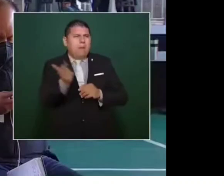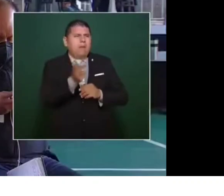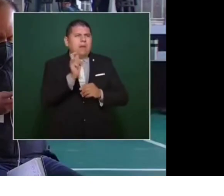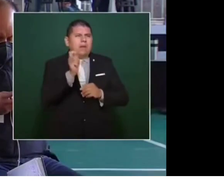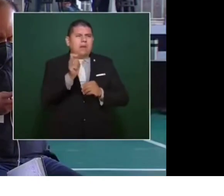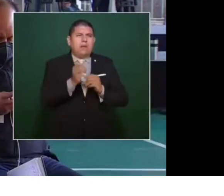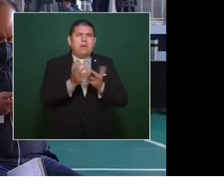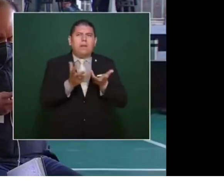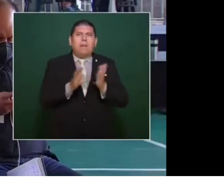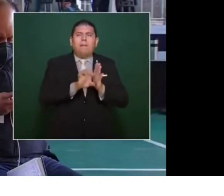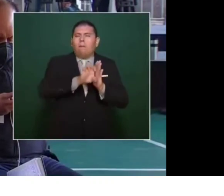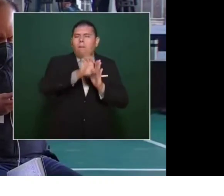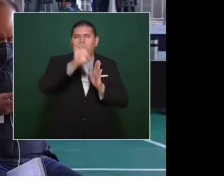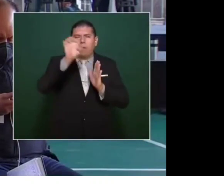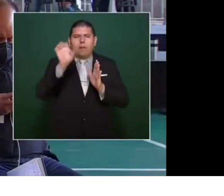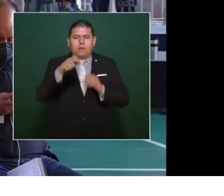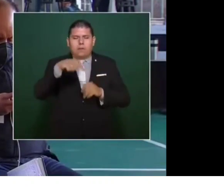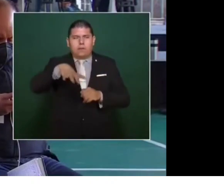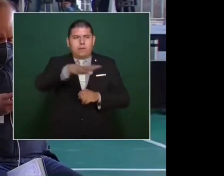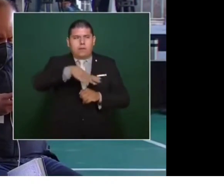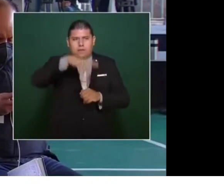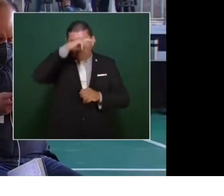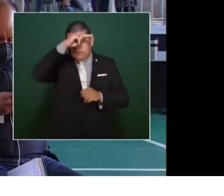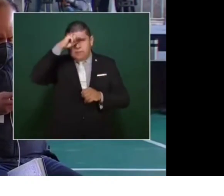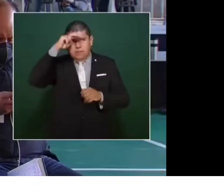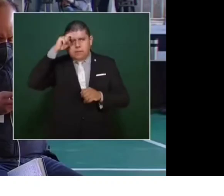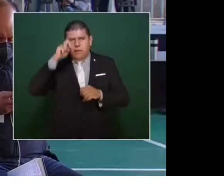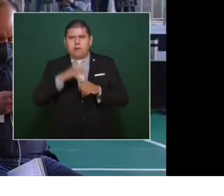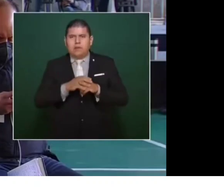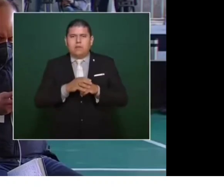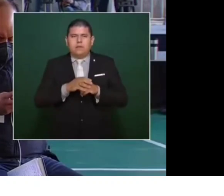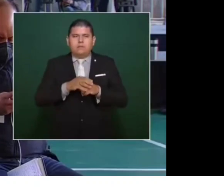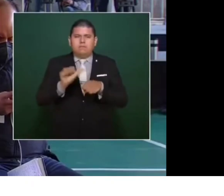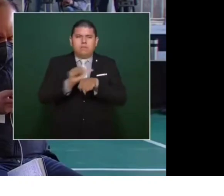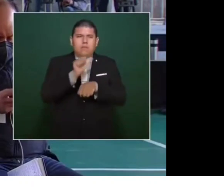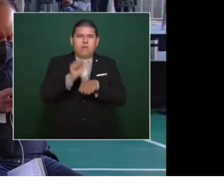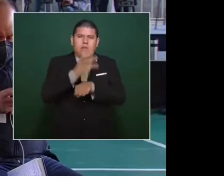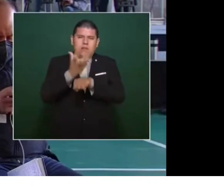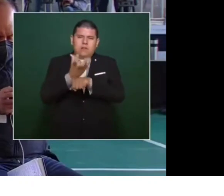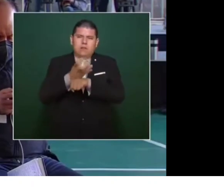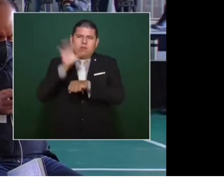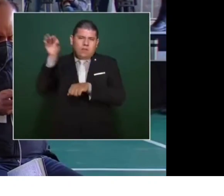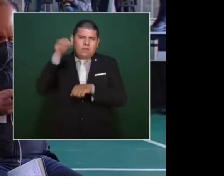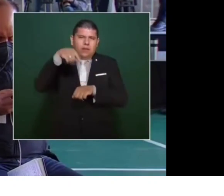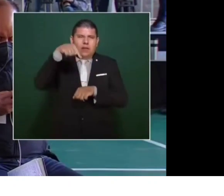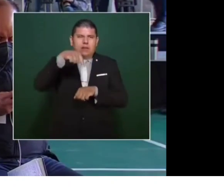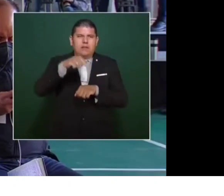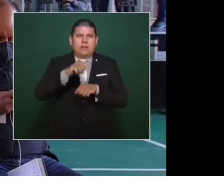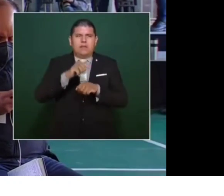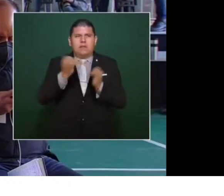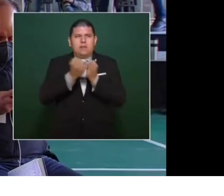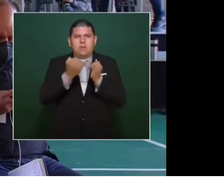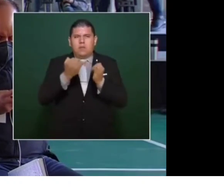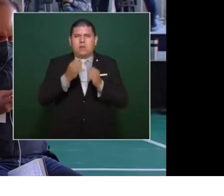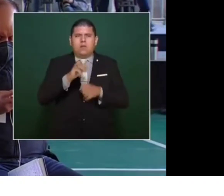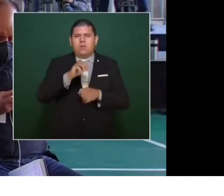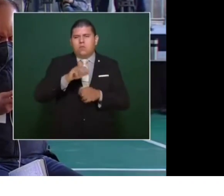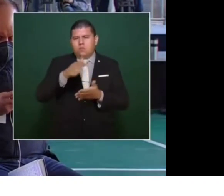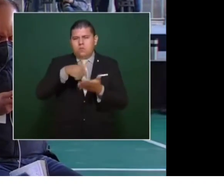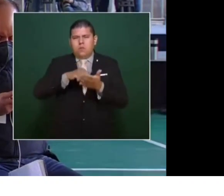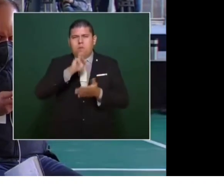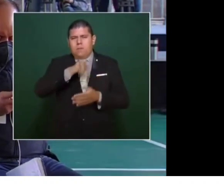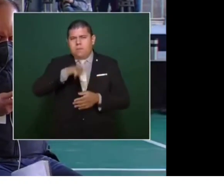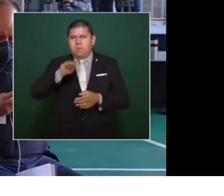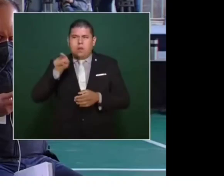si puede considerarse también a Nayarit para esta regularización de los autos chocolates, así como ya lo anunció también en Michoacán la